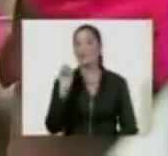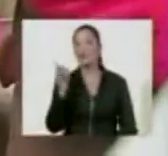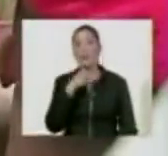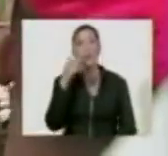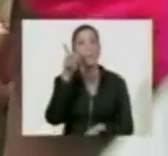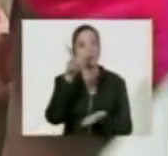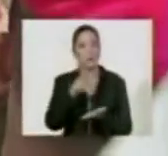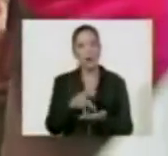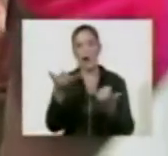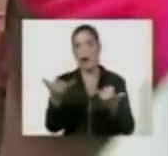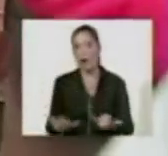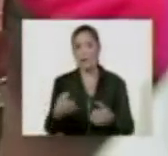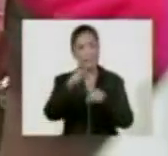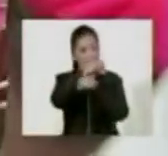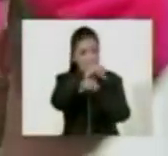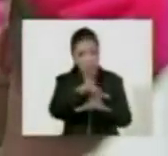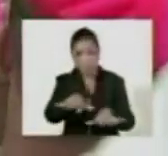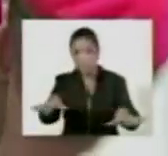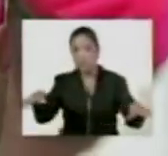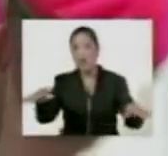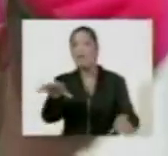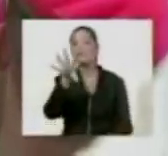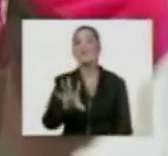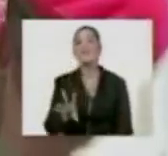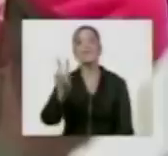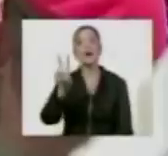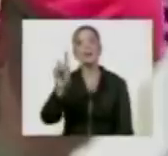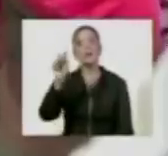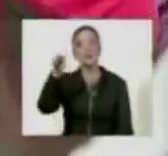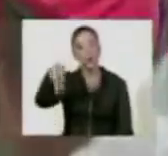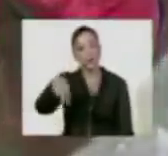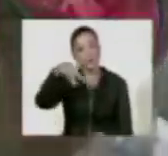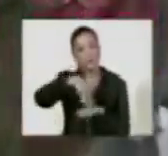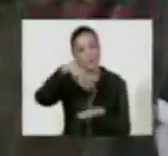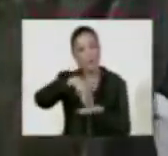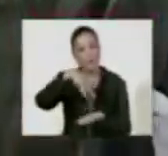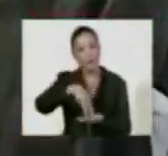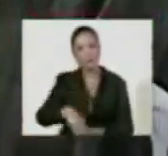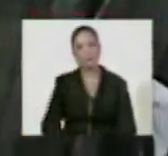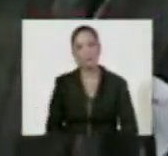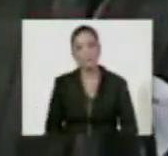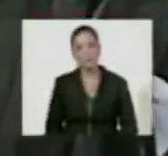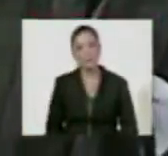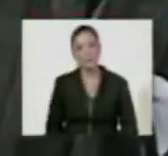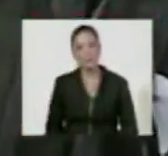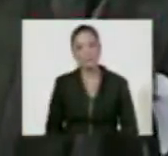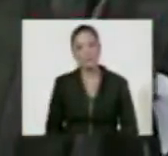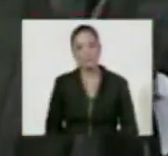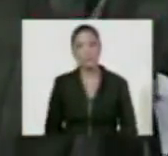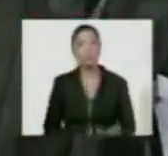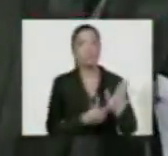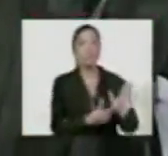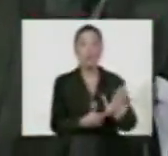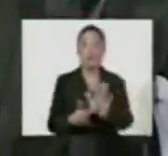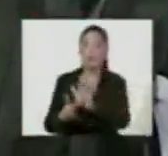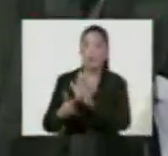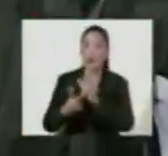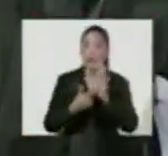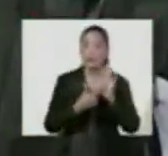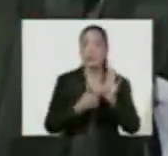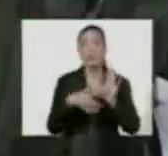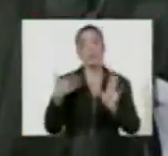en este despliegue desde el fuerte Guaycaipuro aquí en el estado Miranda. Ha sido una demostración que